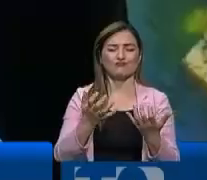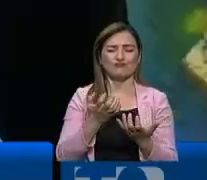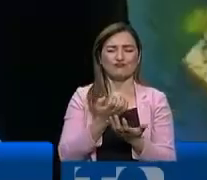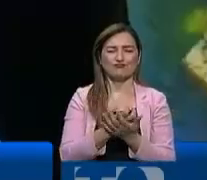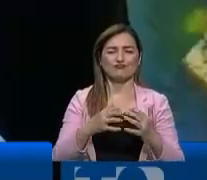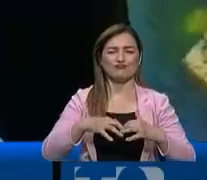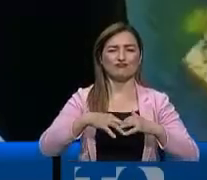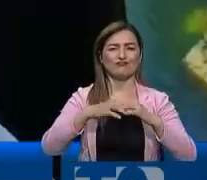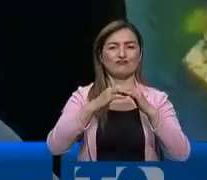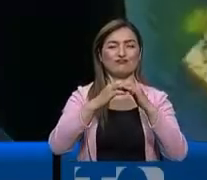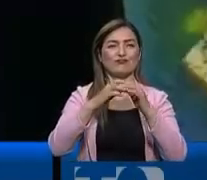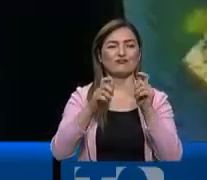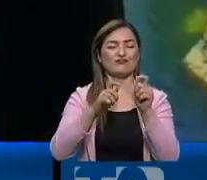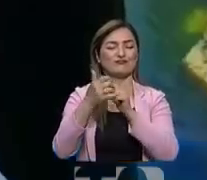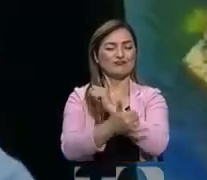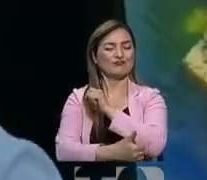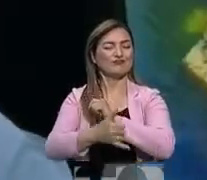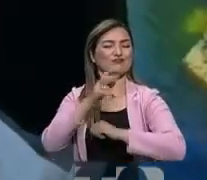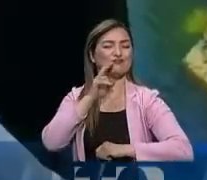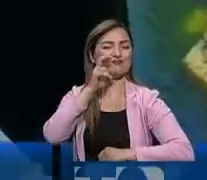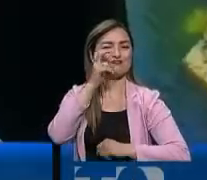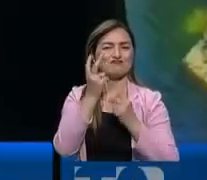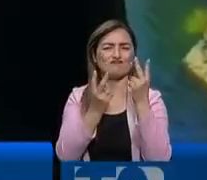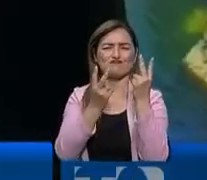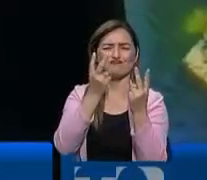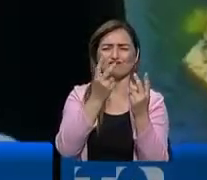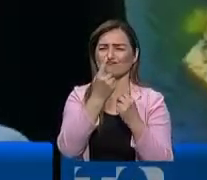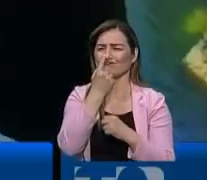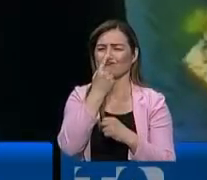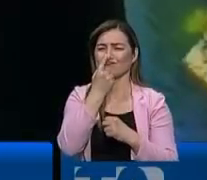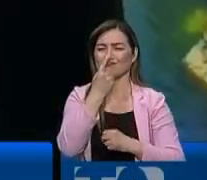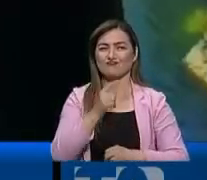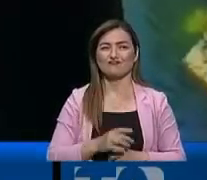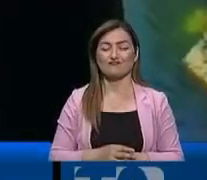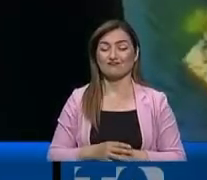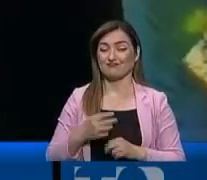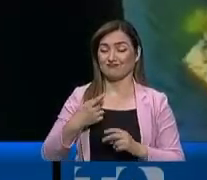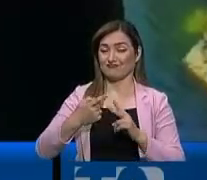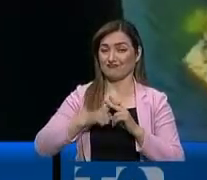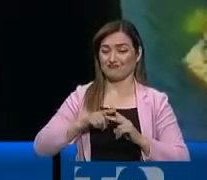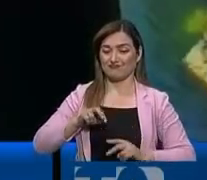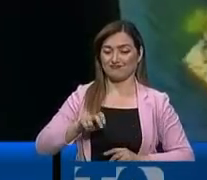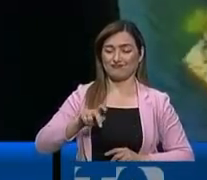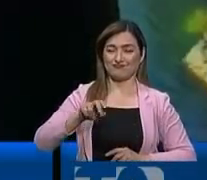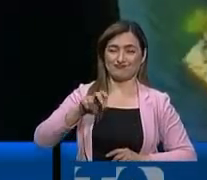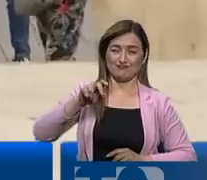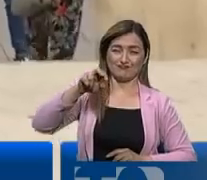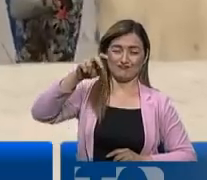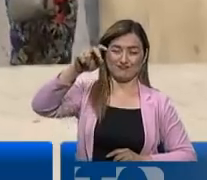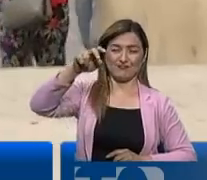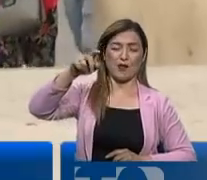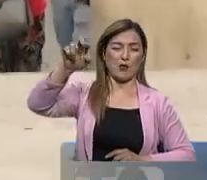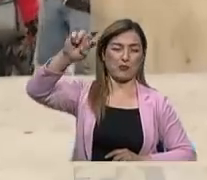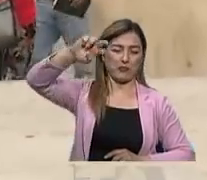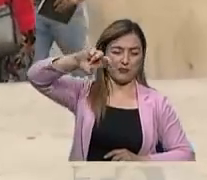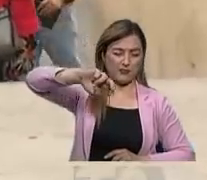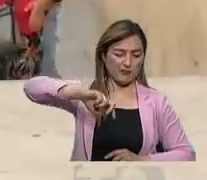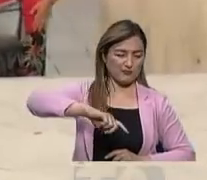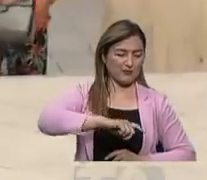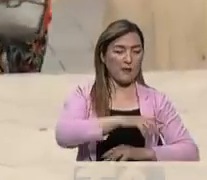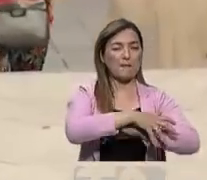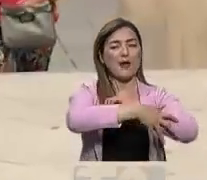extranjeros. El turismo empieza de ese sector, o sea, desde las escalinatas y se termina por todo lo largo del malecón. Pero este jueves los